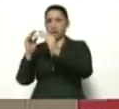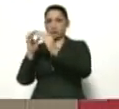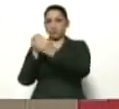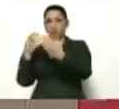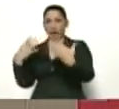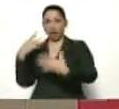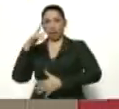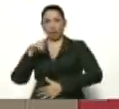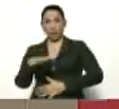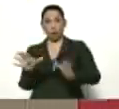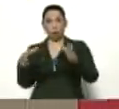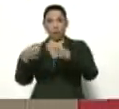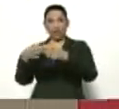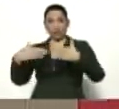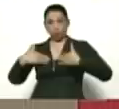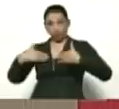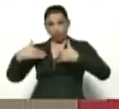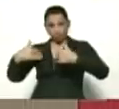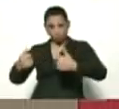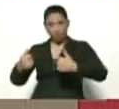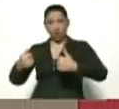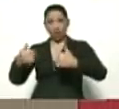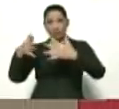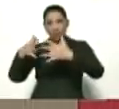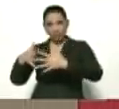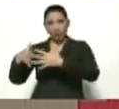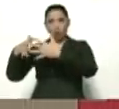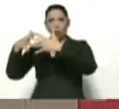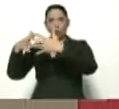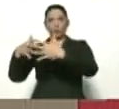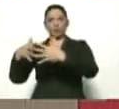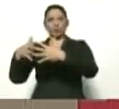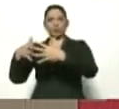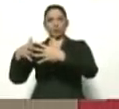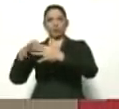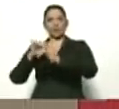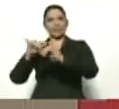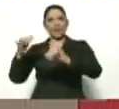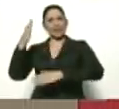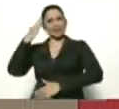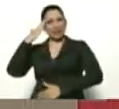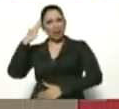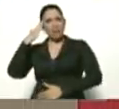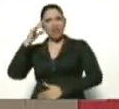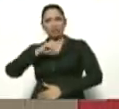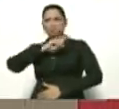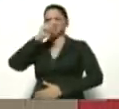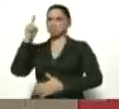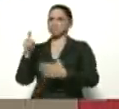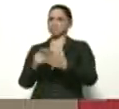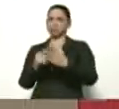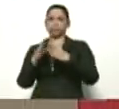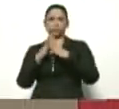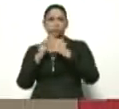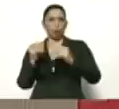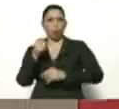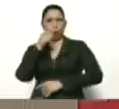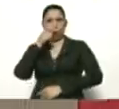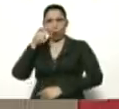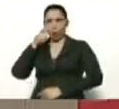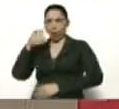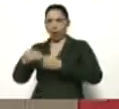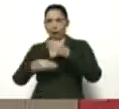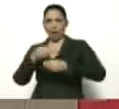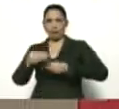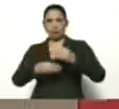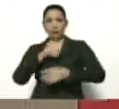que los organismos de seguridad de los eeuu norteamérica estaban en conocimiento de toda la operación que se estaba realizando